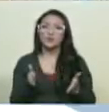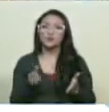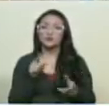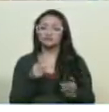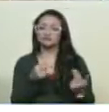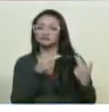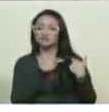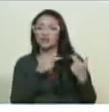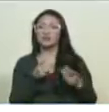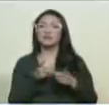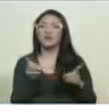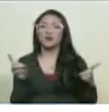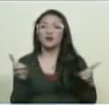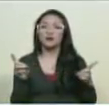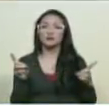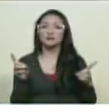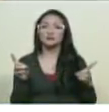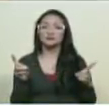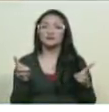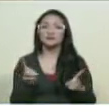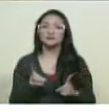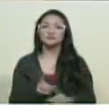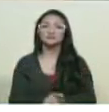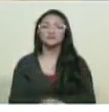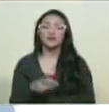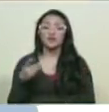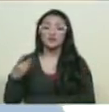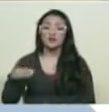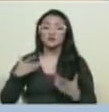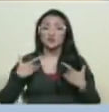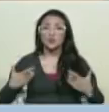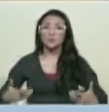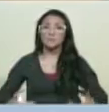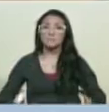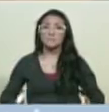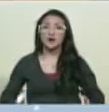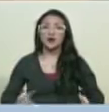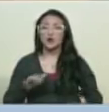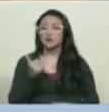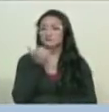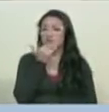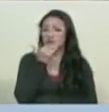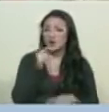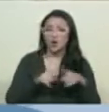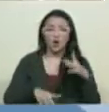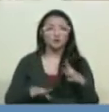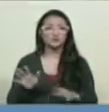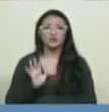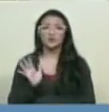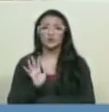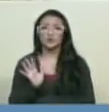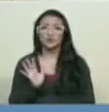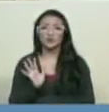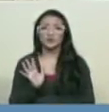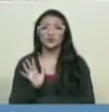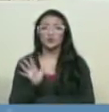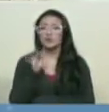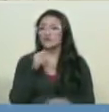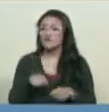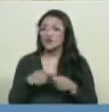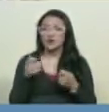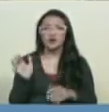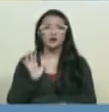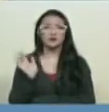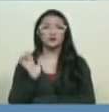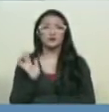garante de la democracia, de la legalidad, de los derechos humanos, de que no se cometan ilícitos electorales, de que no haya violencia